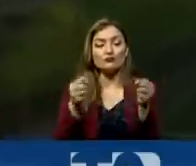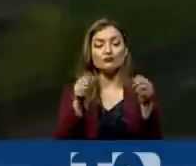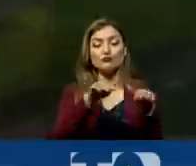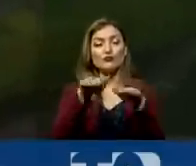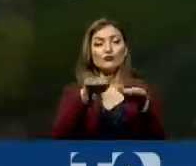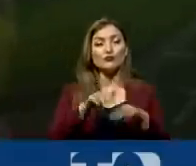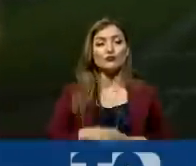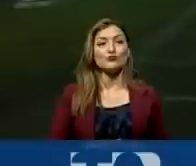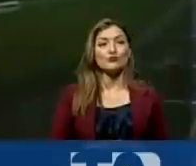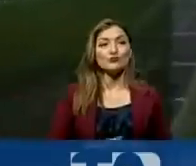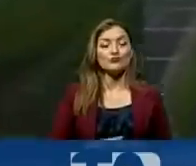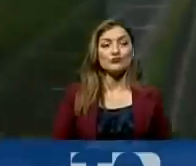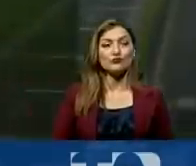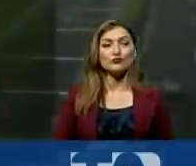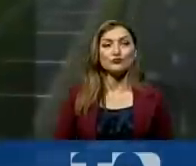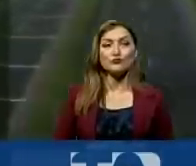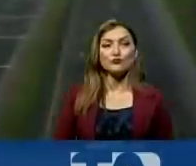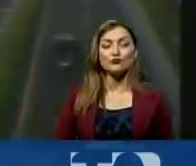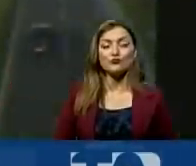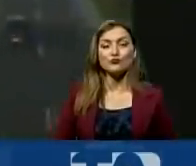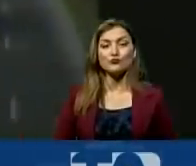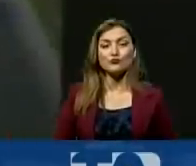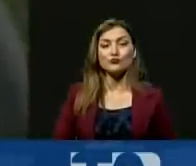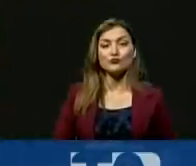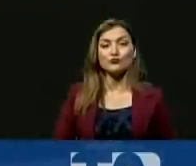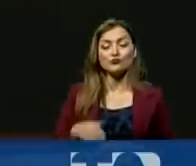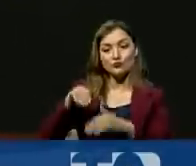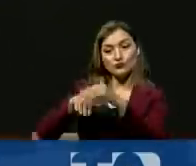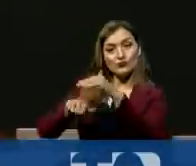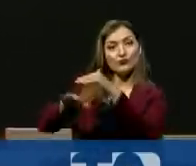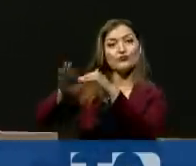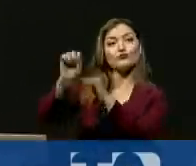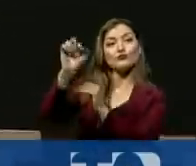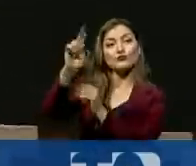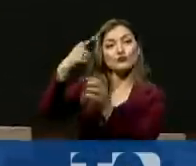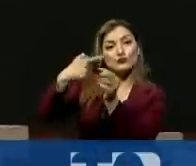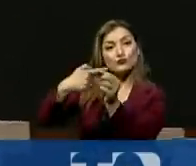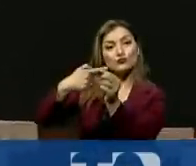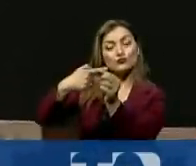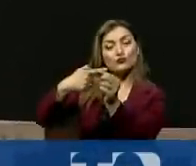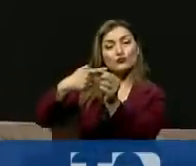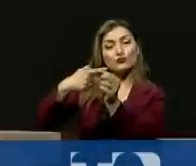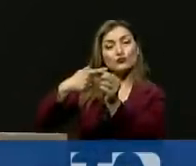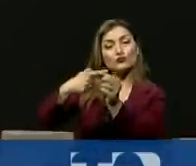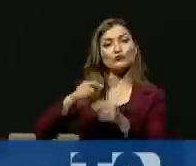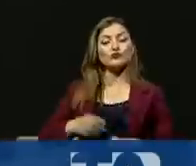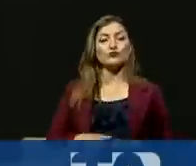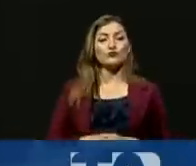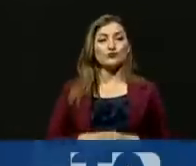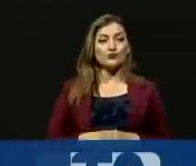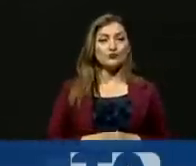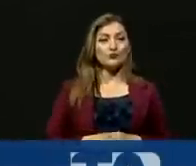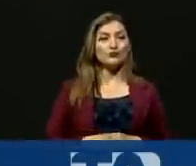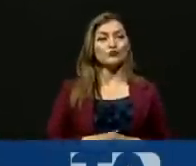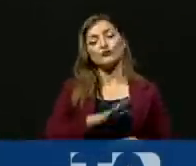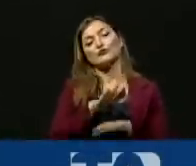circulación lo propio ocurre en las en el ingreso y salida sur de quito ustedes están viendo ya en este